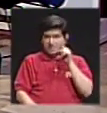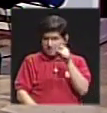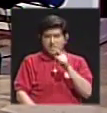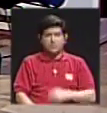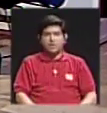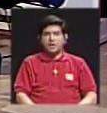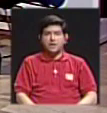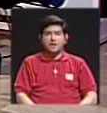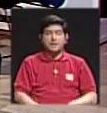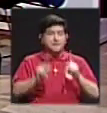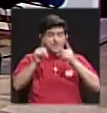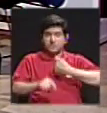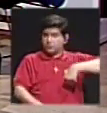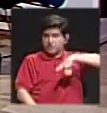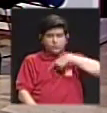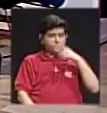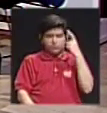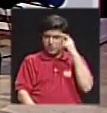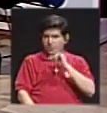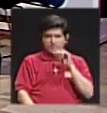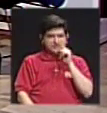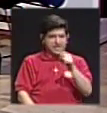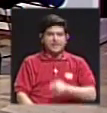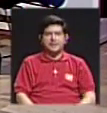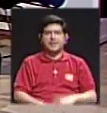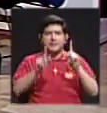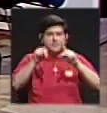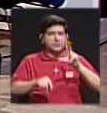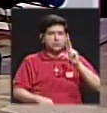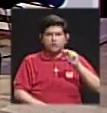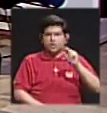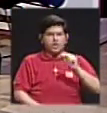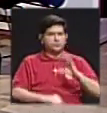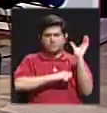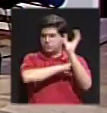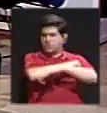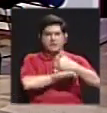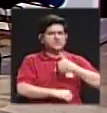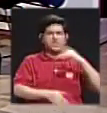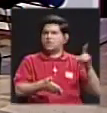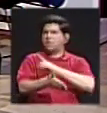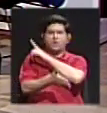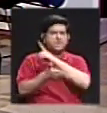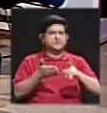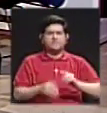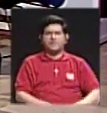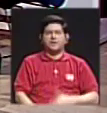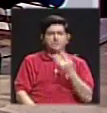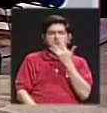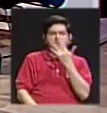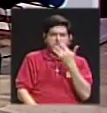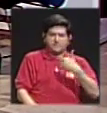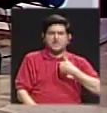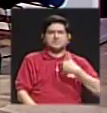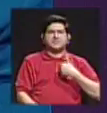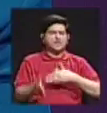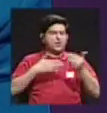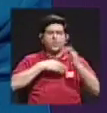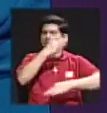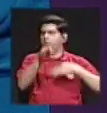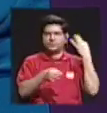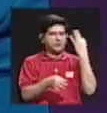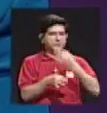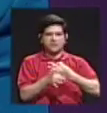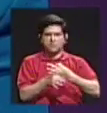él, que no pensamos igual que él, que las personas no tienen por qué ser sancionadas ni discriminadas por sus preferencias de cualquier